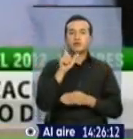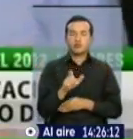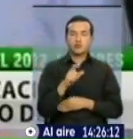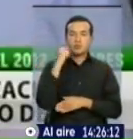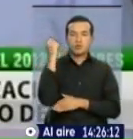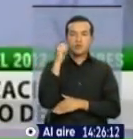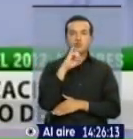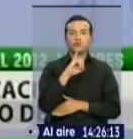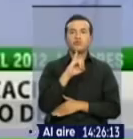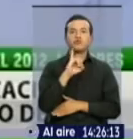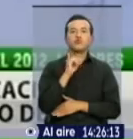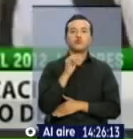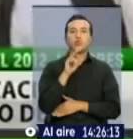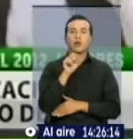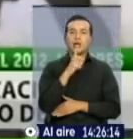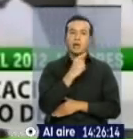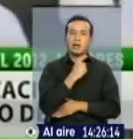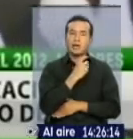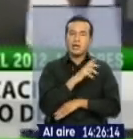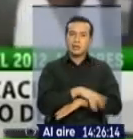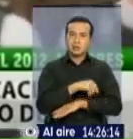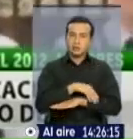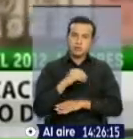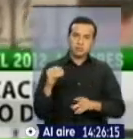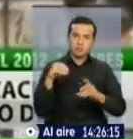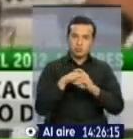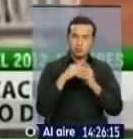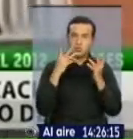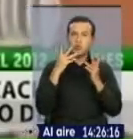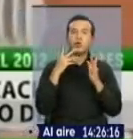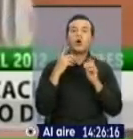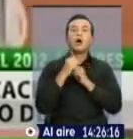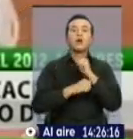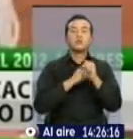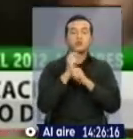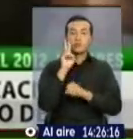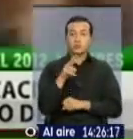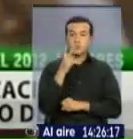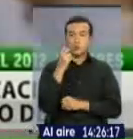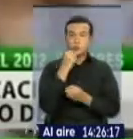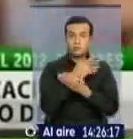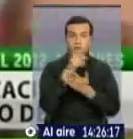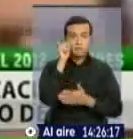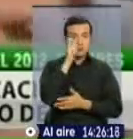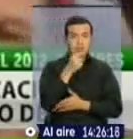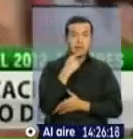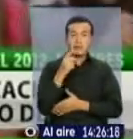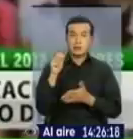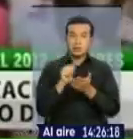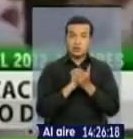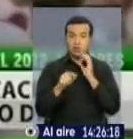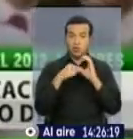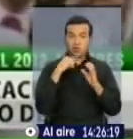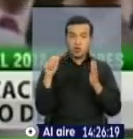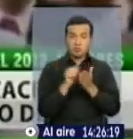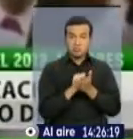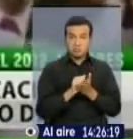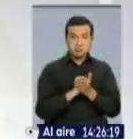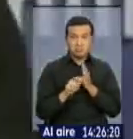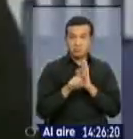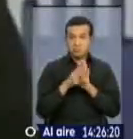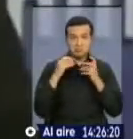WikiLeaks, Julian Assange, refugiado en la Embajada de Ecuador en Londres desde 2012. La fiscalía aseguró que esa destrucción no tiene implicaciones